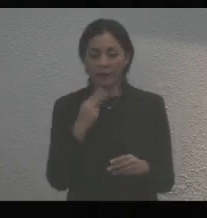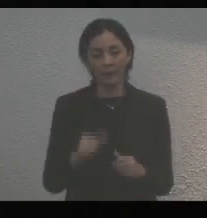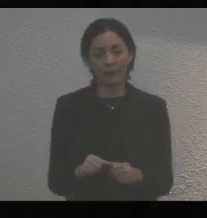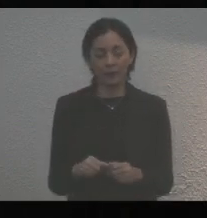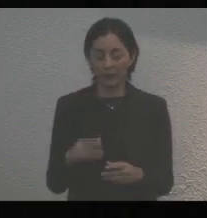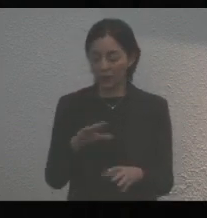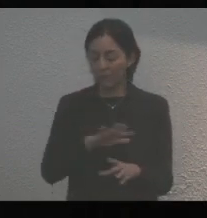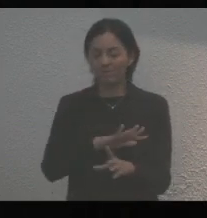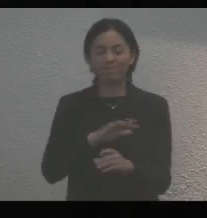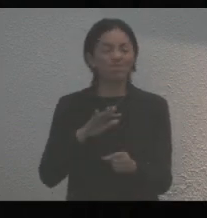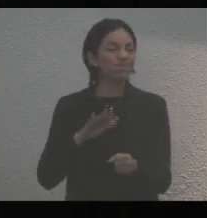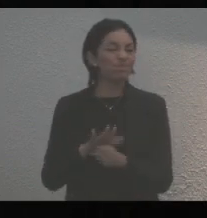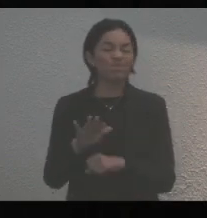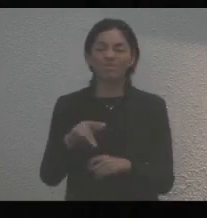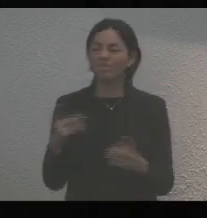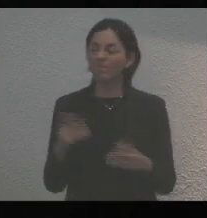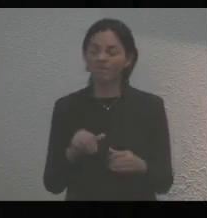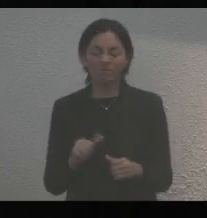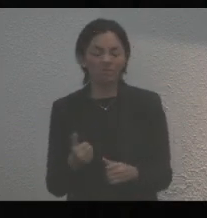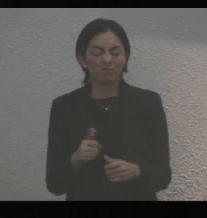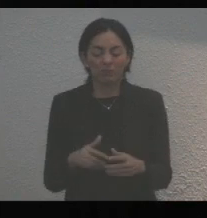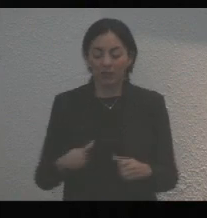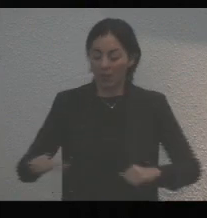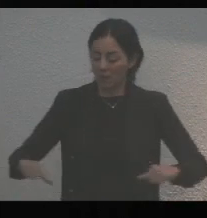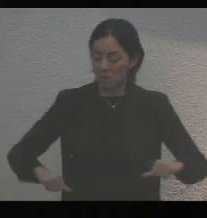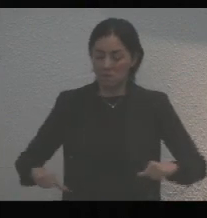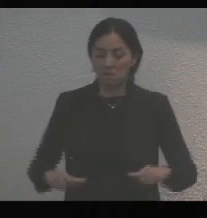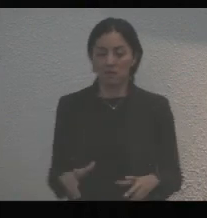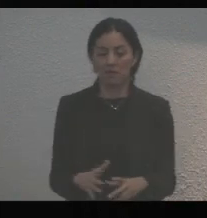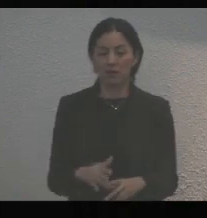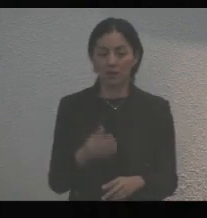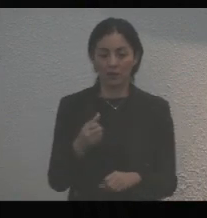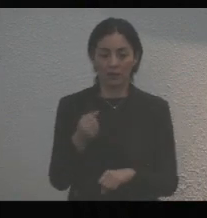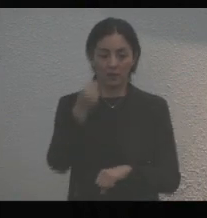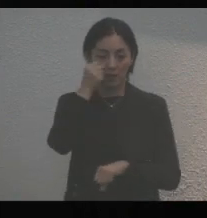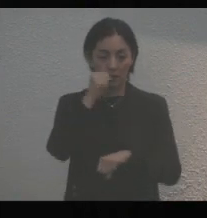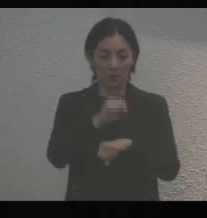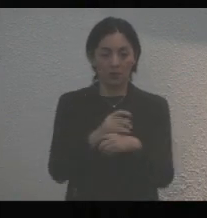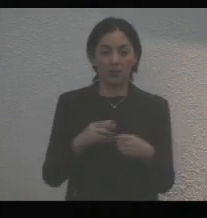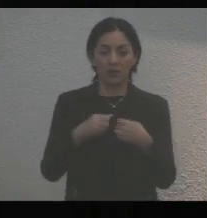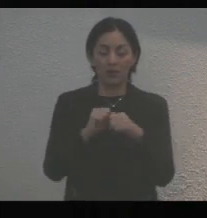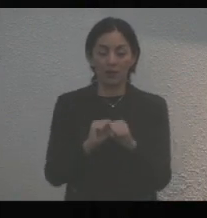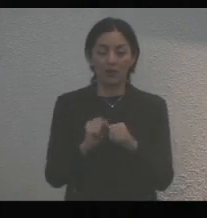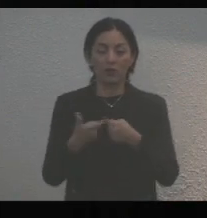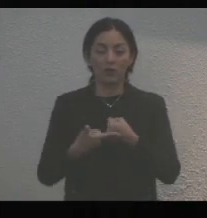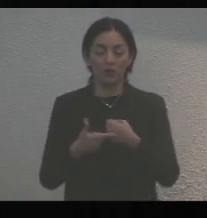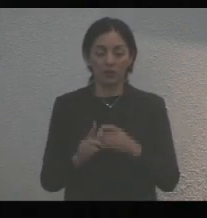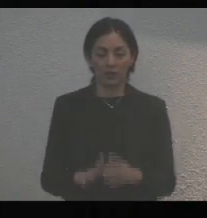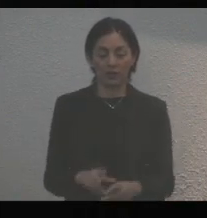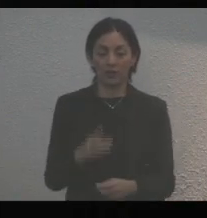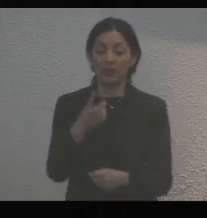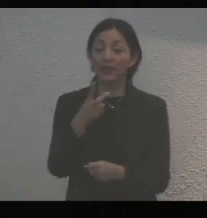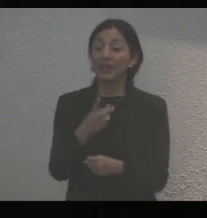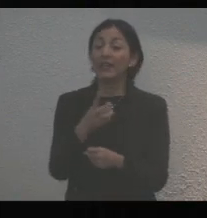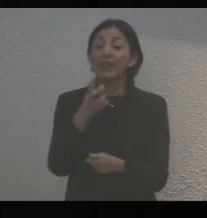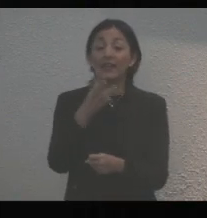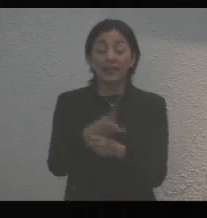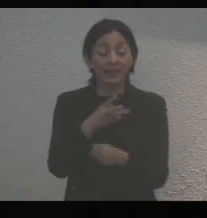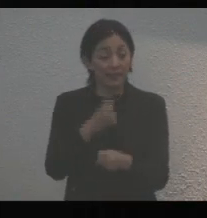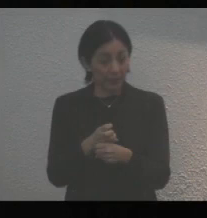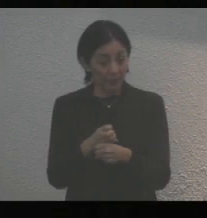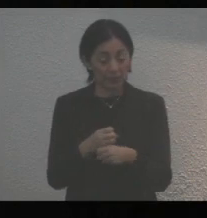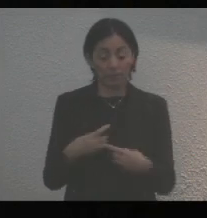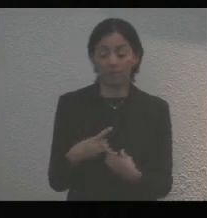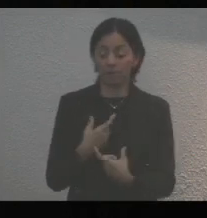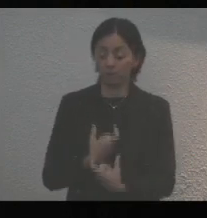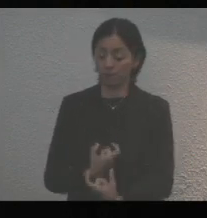y cualquiera otra actividad al servicio de la sociedad. Tercero, la entrega de